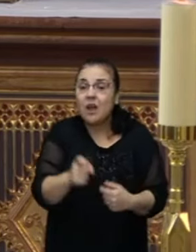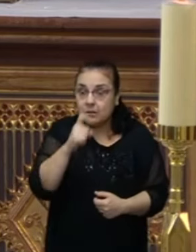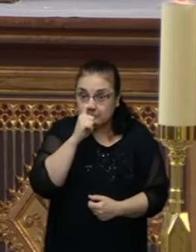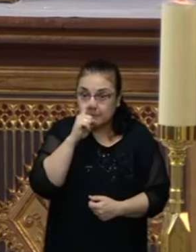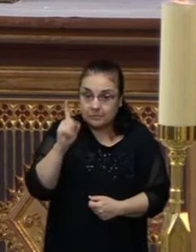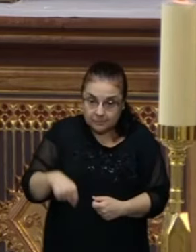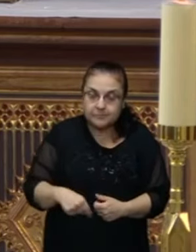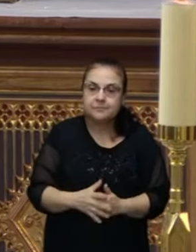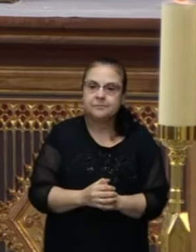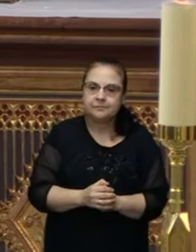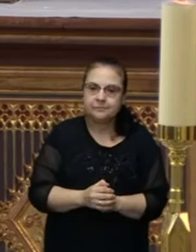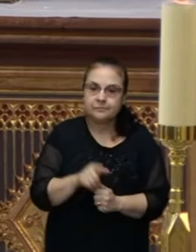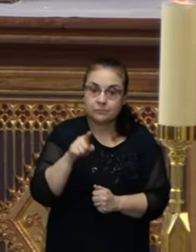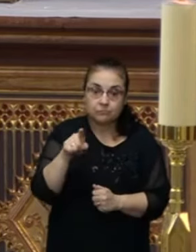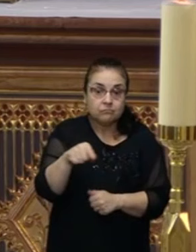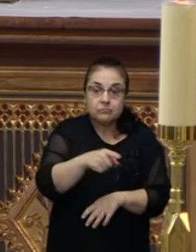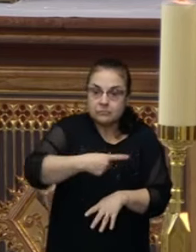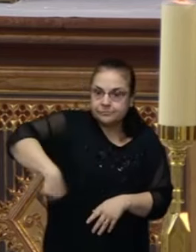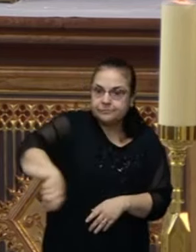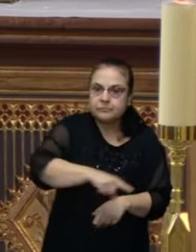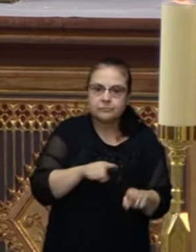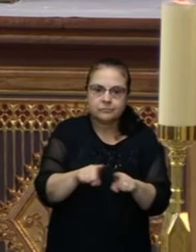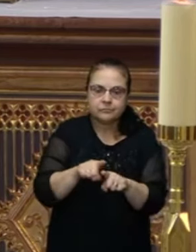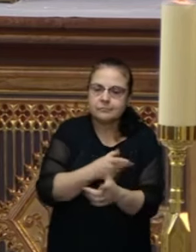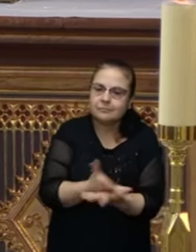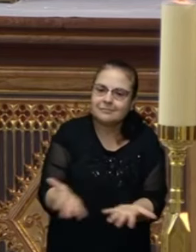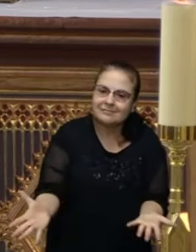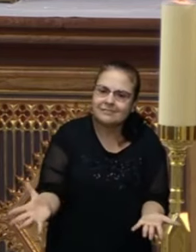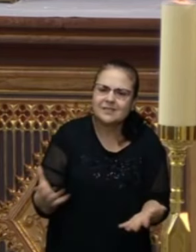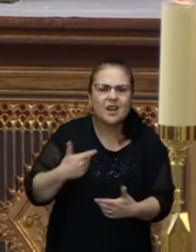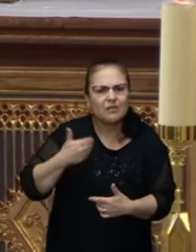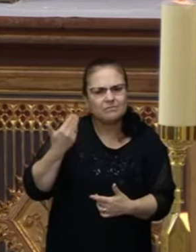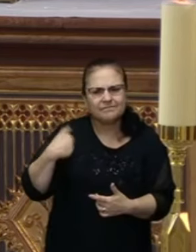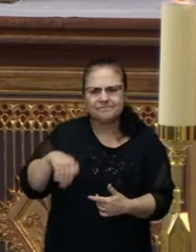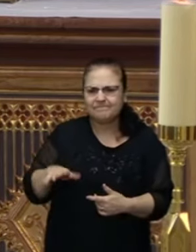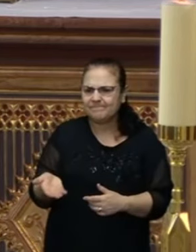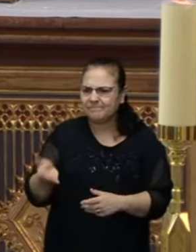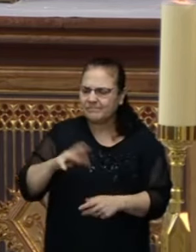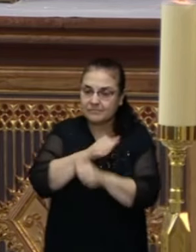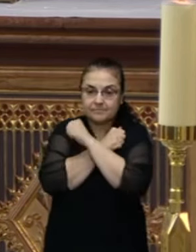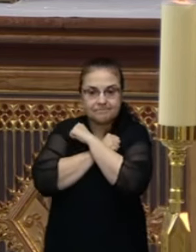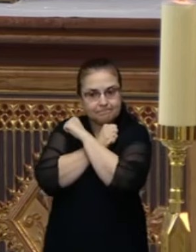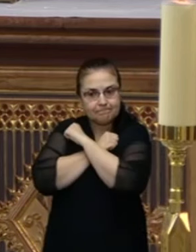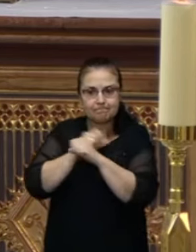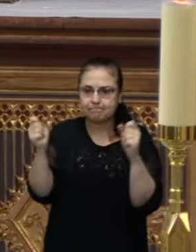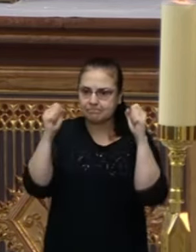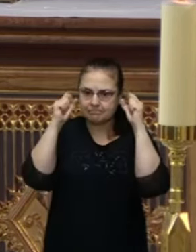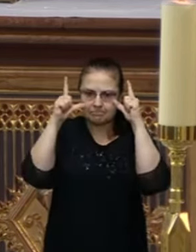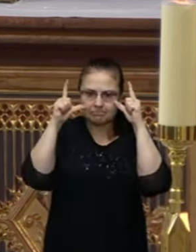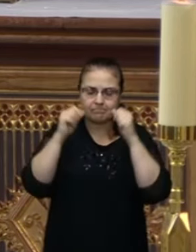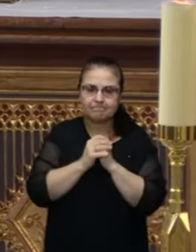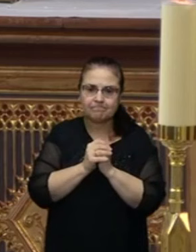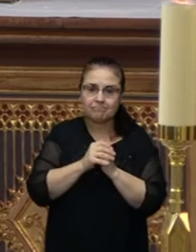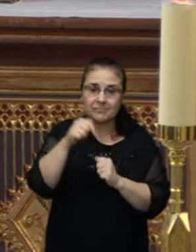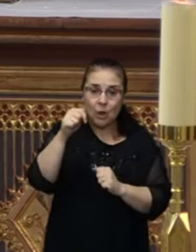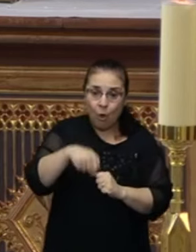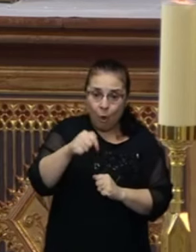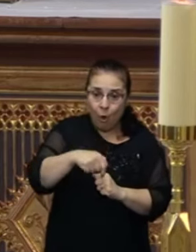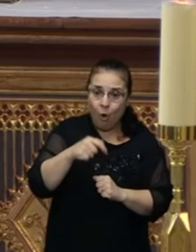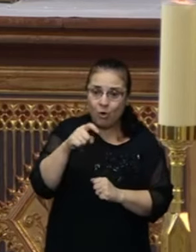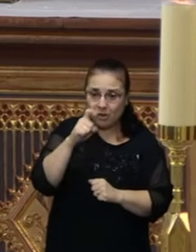Acuérdate también de nuestros hermanos que durmieron en la esperanza de la resurrección.